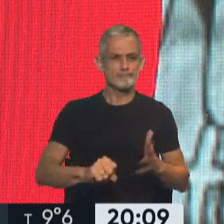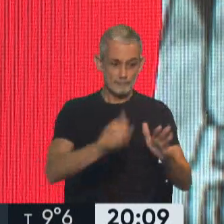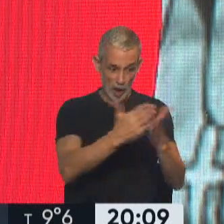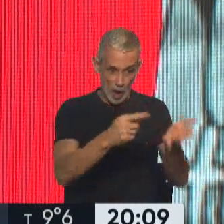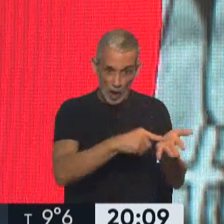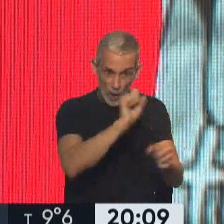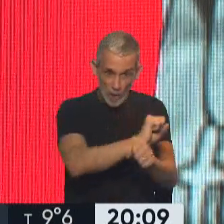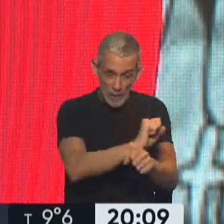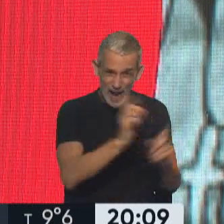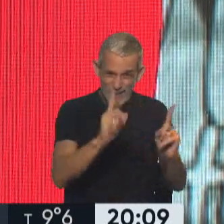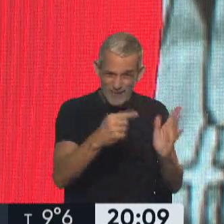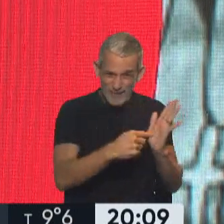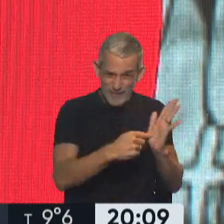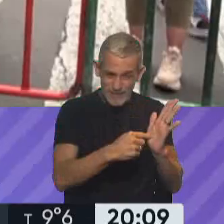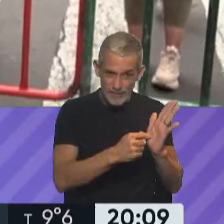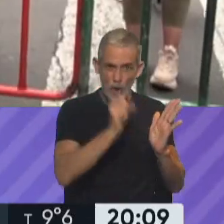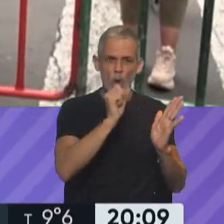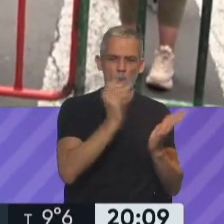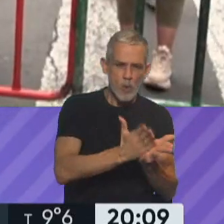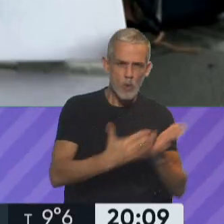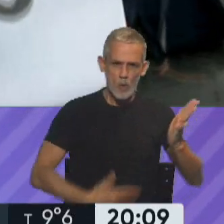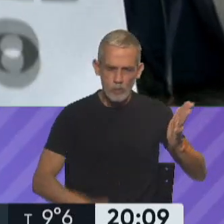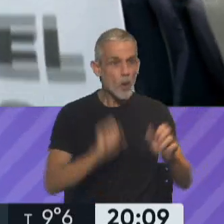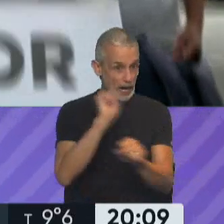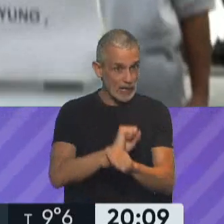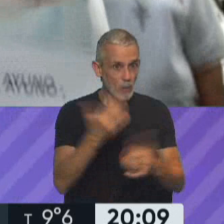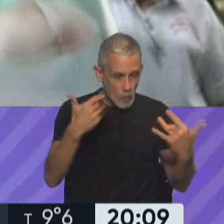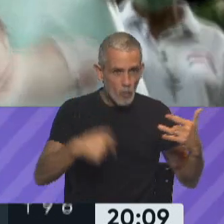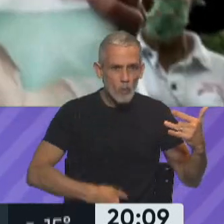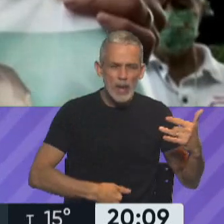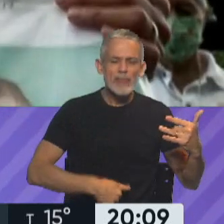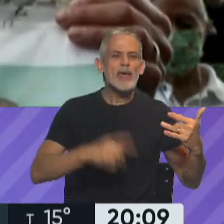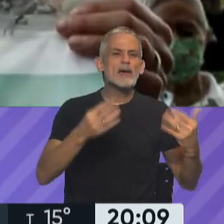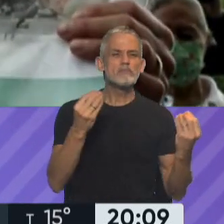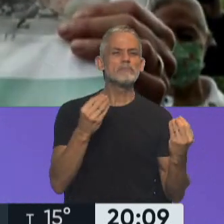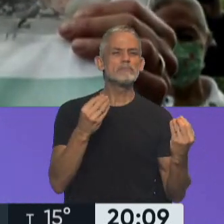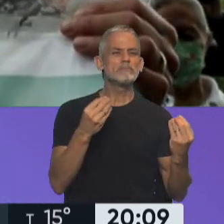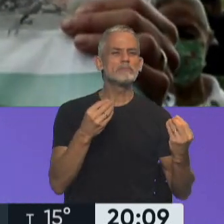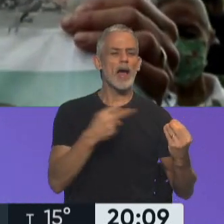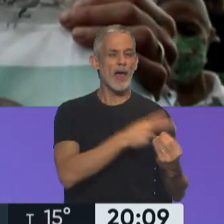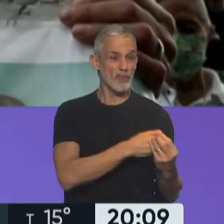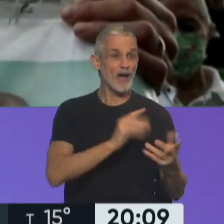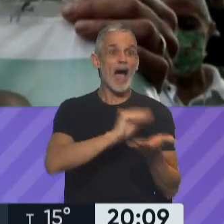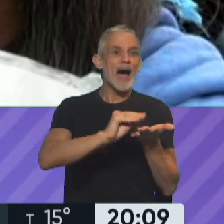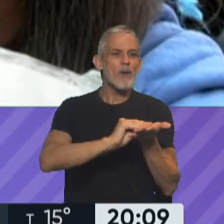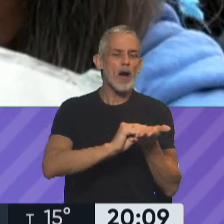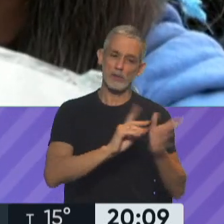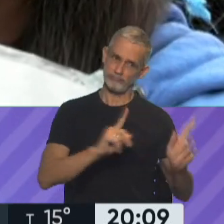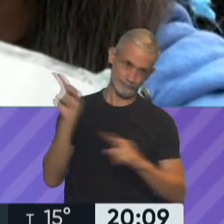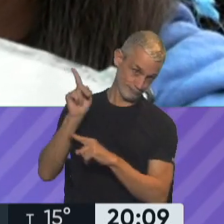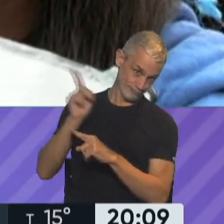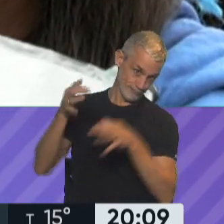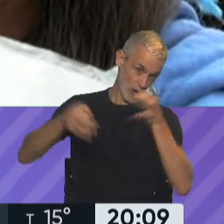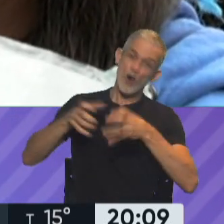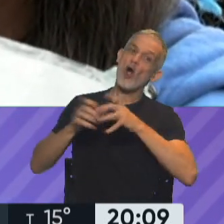penal todavía, insisto, penaliza, puede encarcelar a esas mujeres, la defensa de esas mujeres ahora pueden recurrir a este